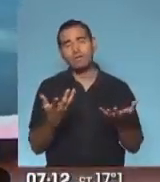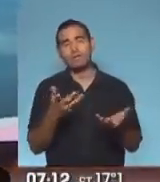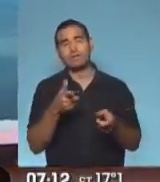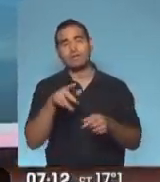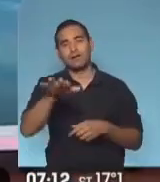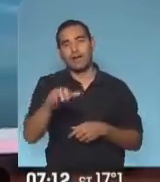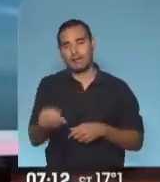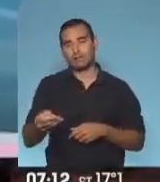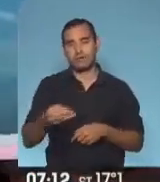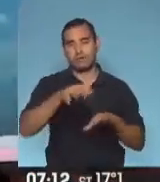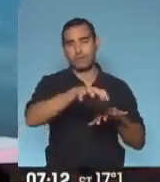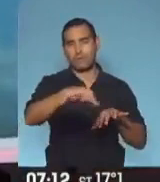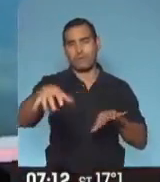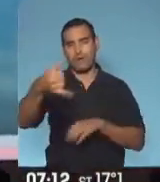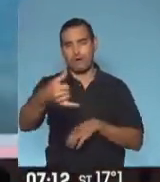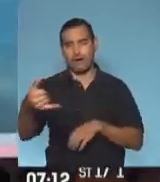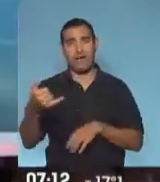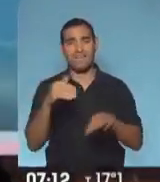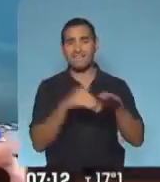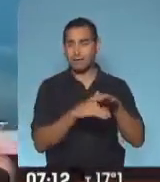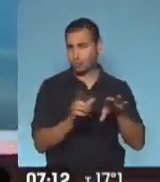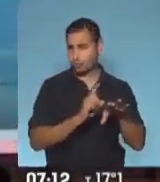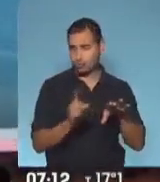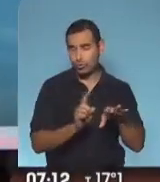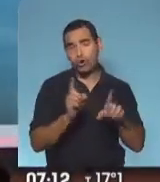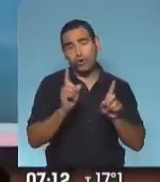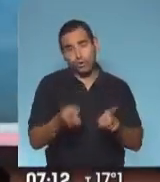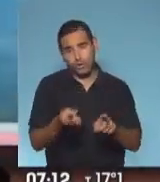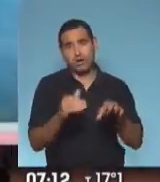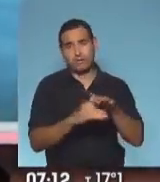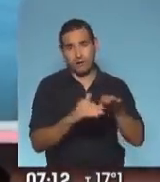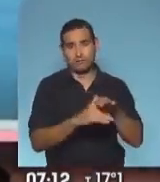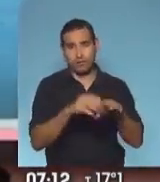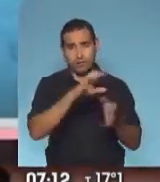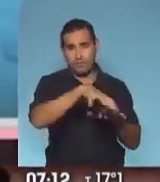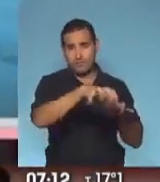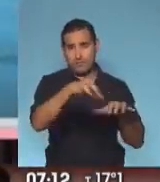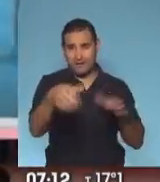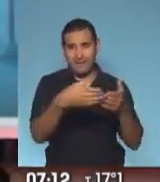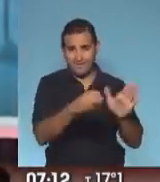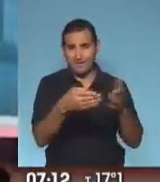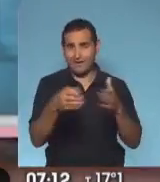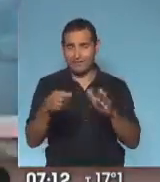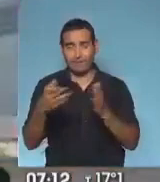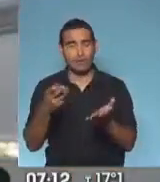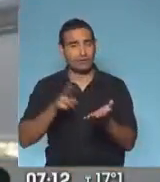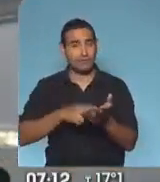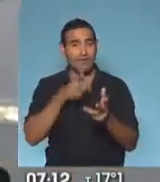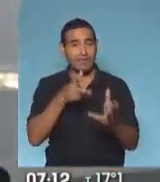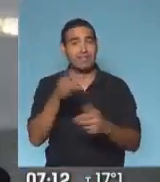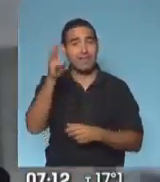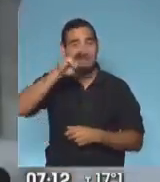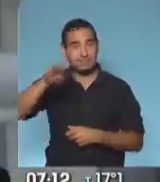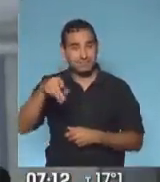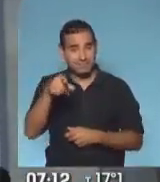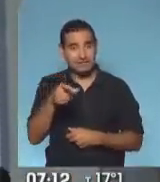diferentes cajeros automáticos, no por los bancos, si bien las entidades bancarias justamente están abiertas. Reiteramos, el IFI se